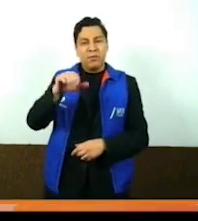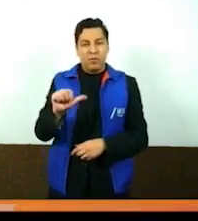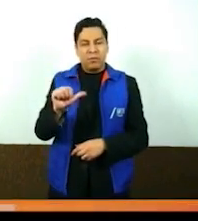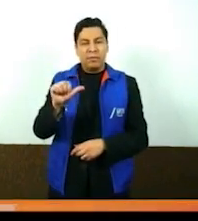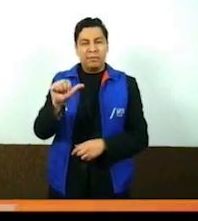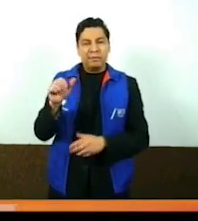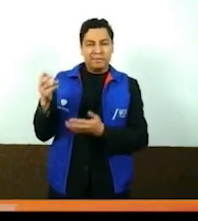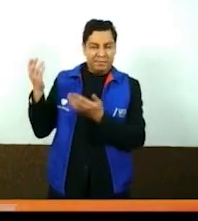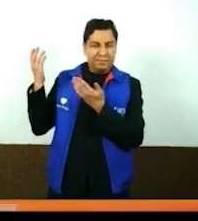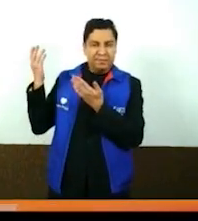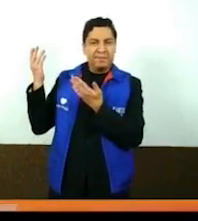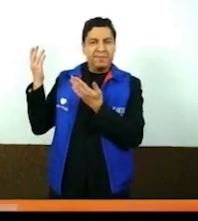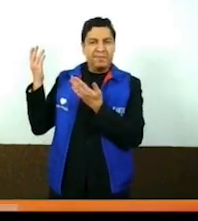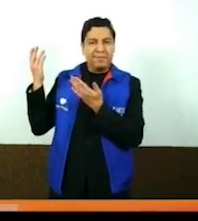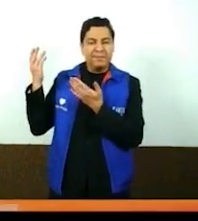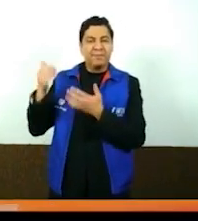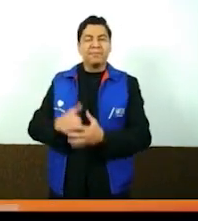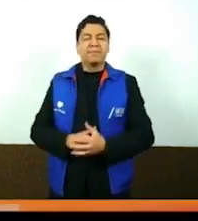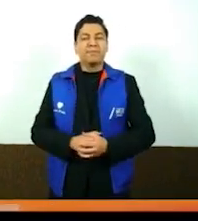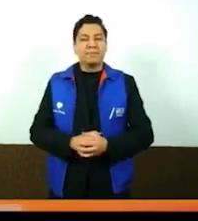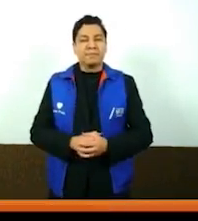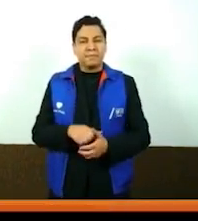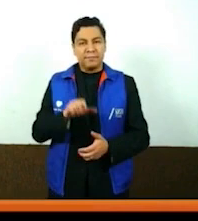Norma Odette Pasos Gil,